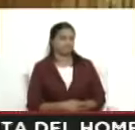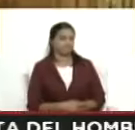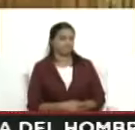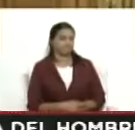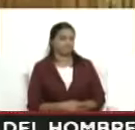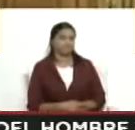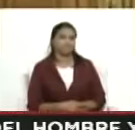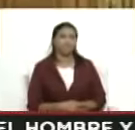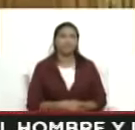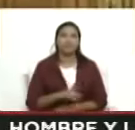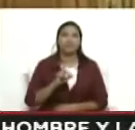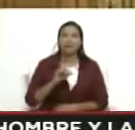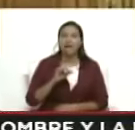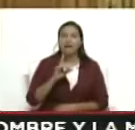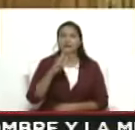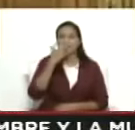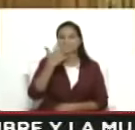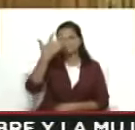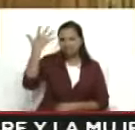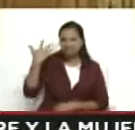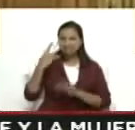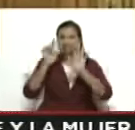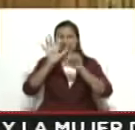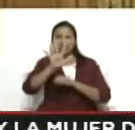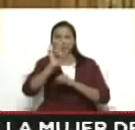Hace apenas 5 o 6 años,